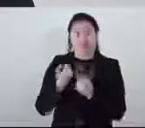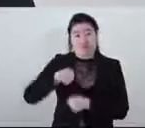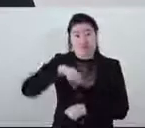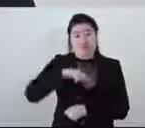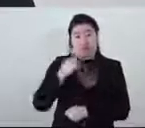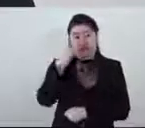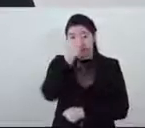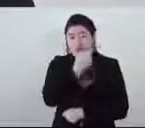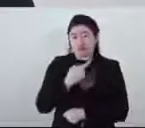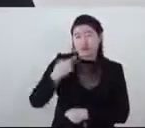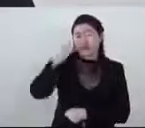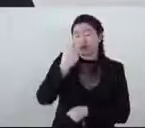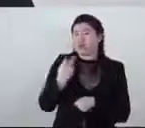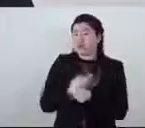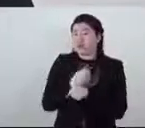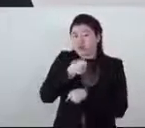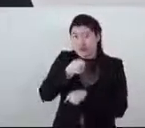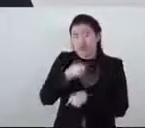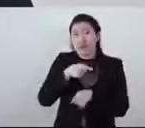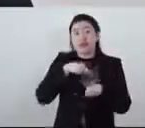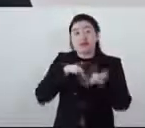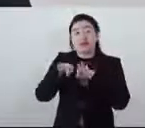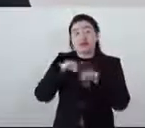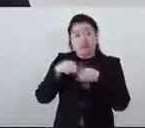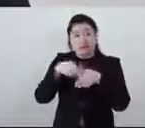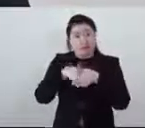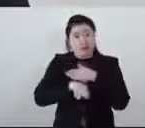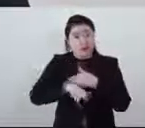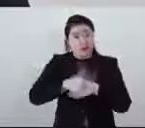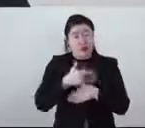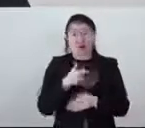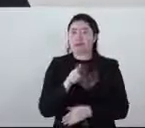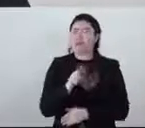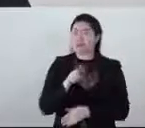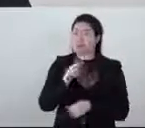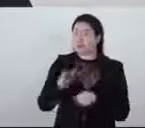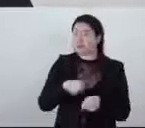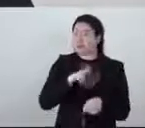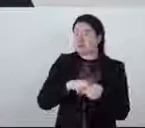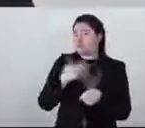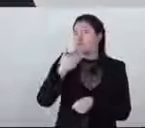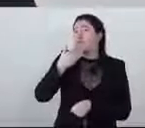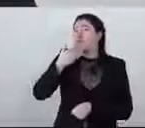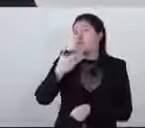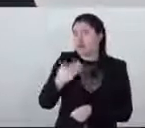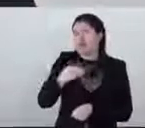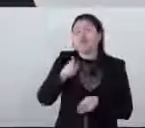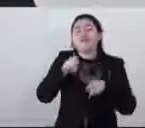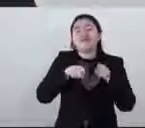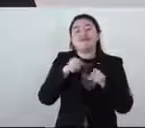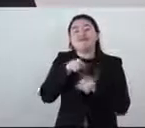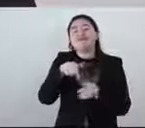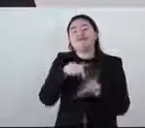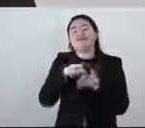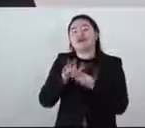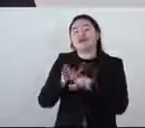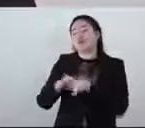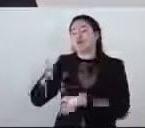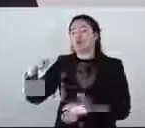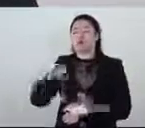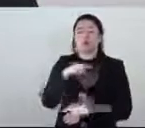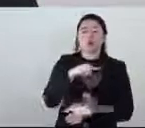documental, operativamente la línea 12 venía trabajando en condiciones normales, de acuerdo con sus protocolos o programas de